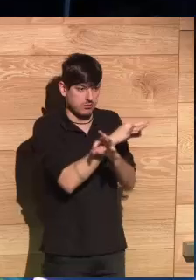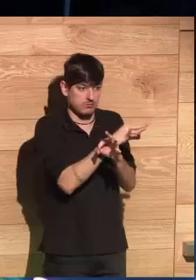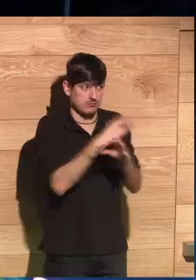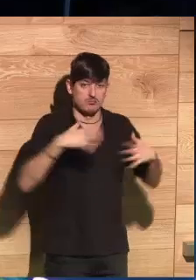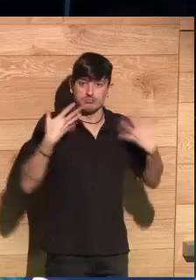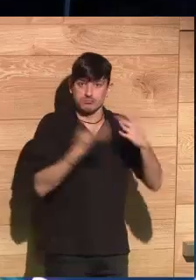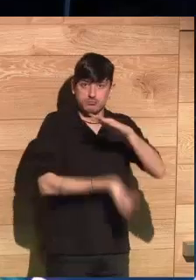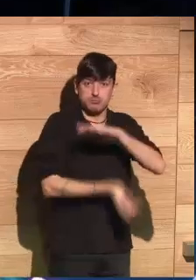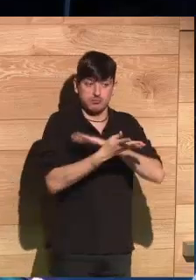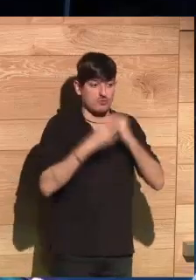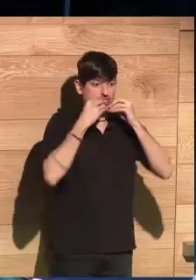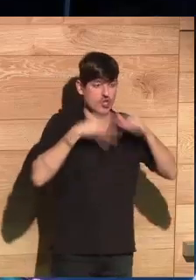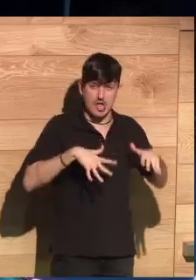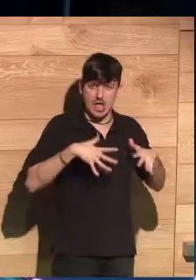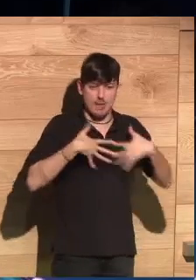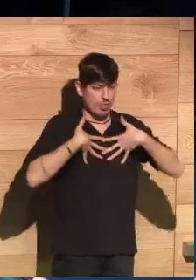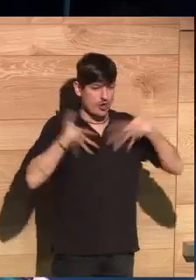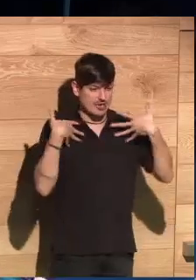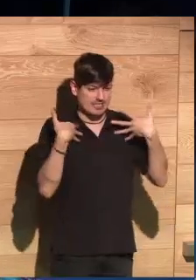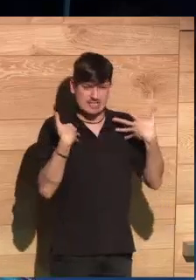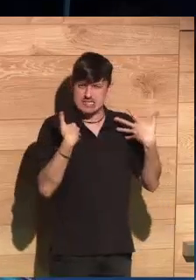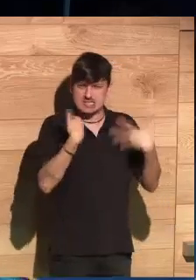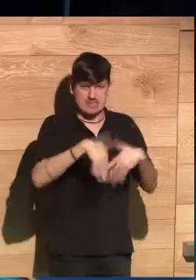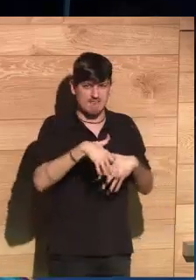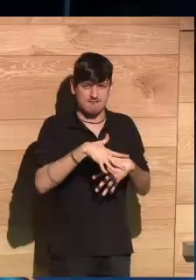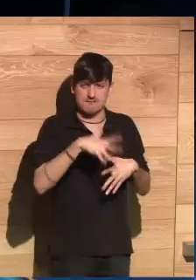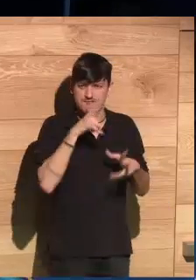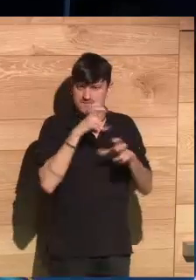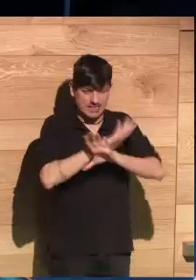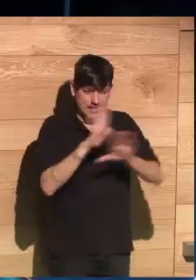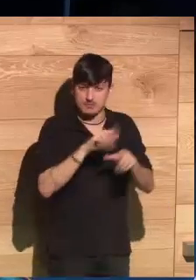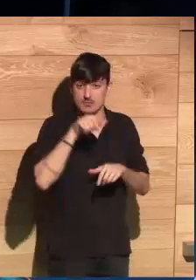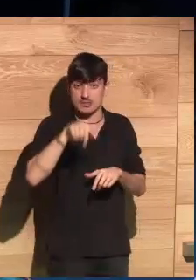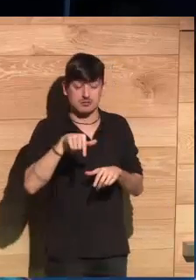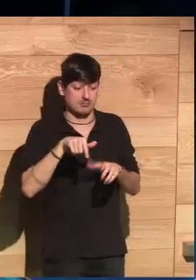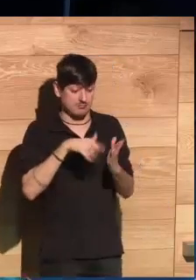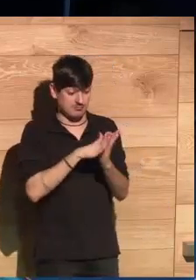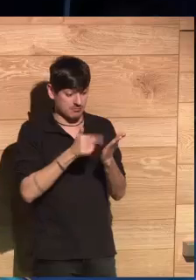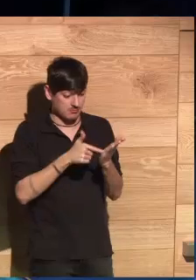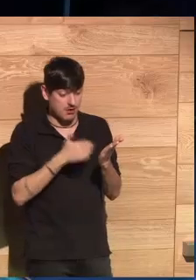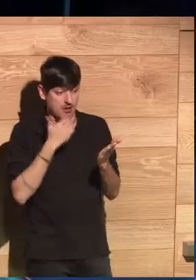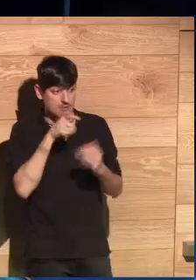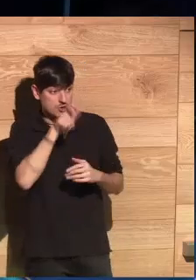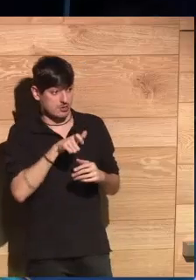una historia de emociones tóxica, y en este caso una historia de emociones criminal, que